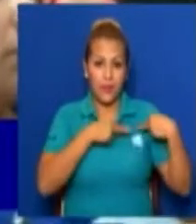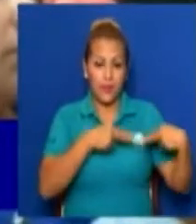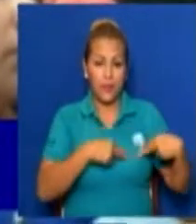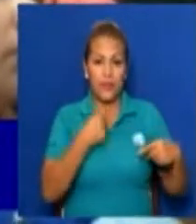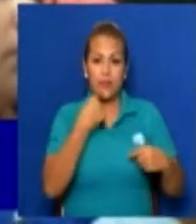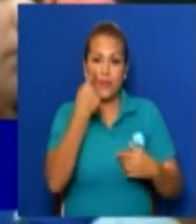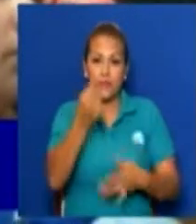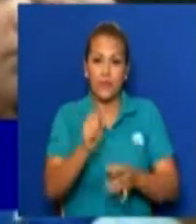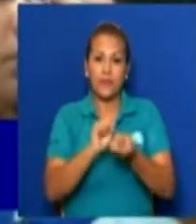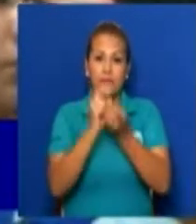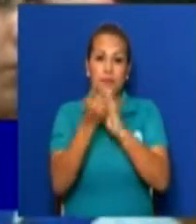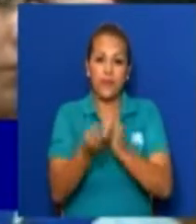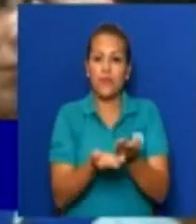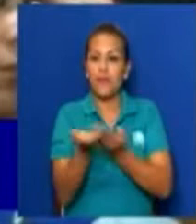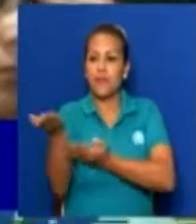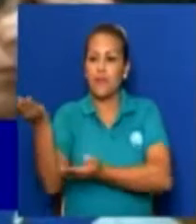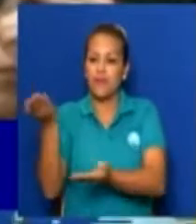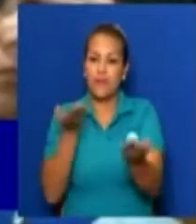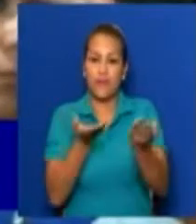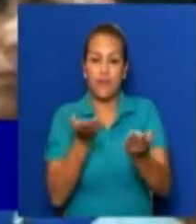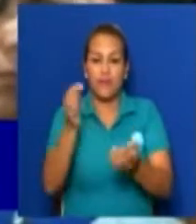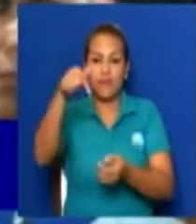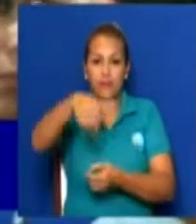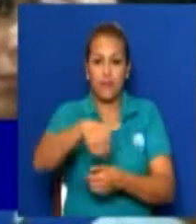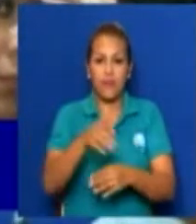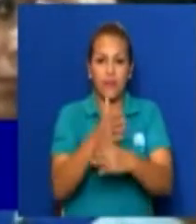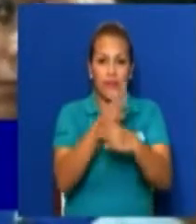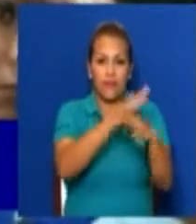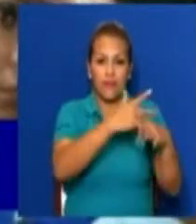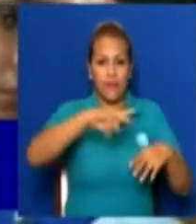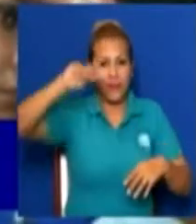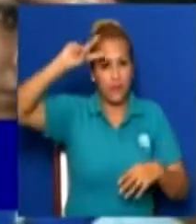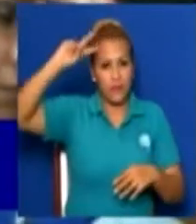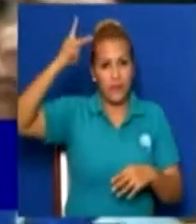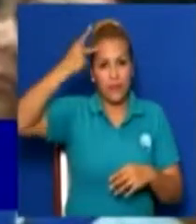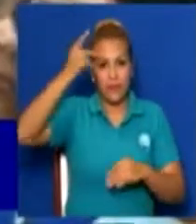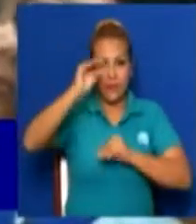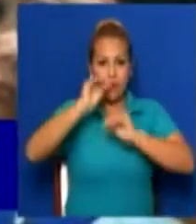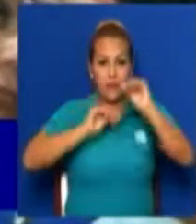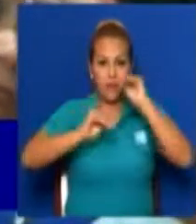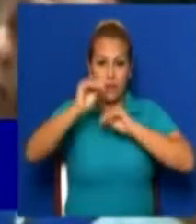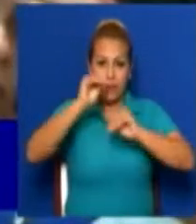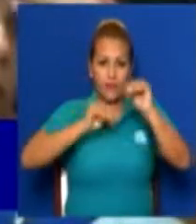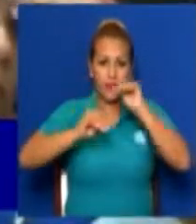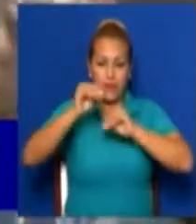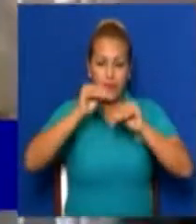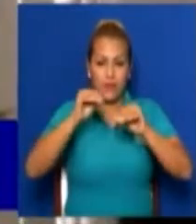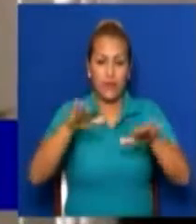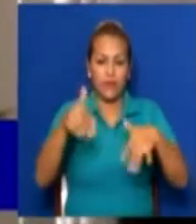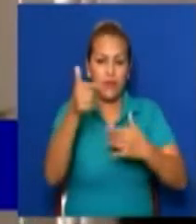a las políticas económicas, las políticas crediticias del país,